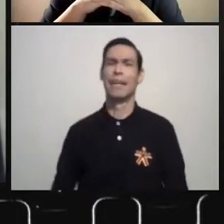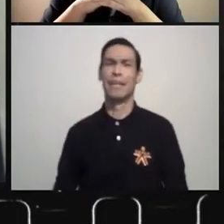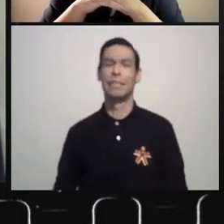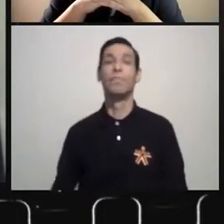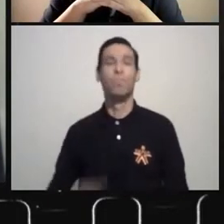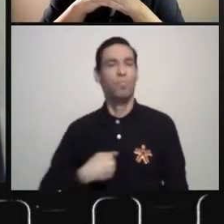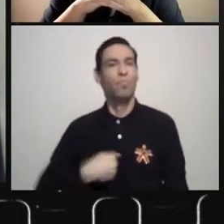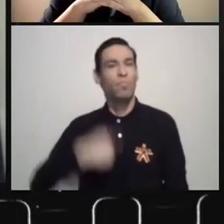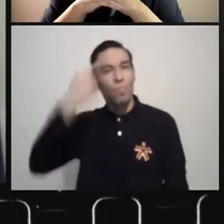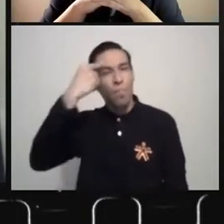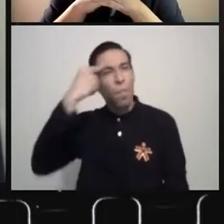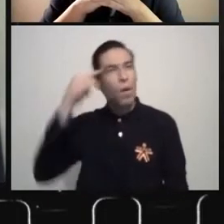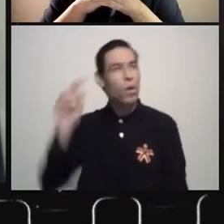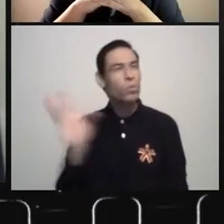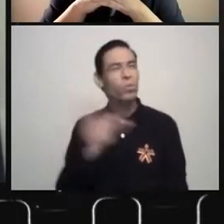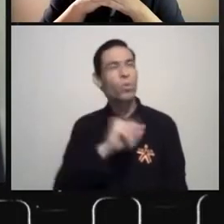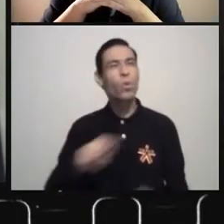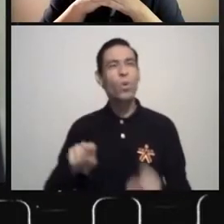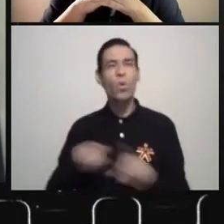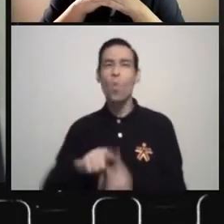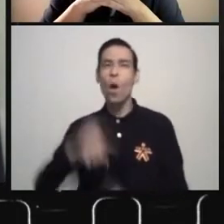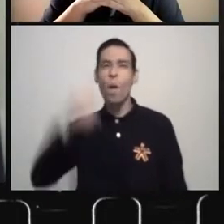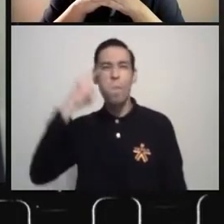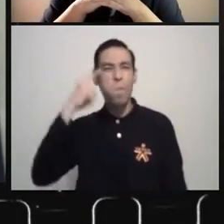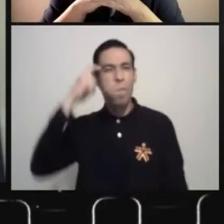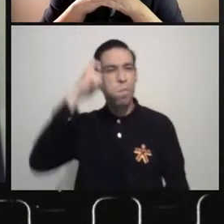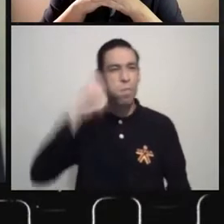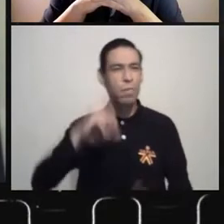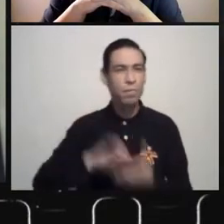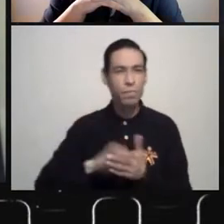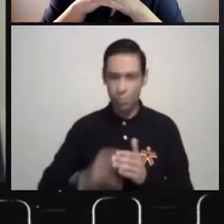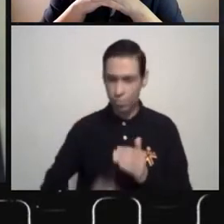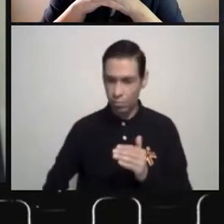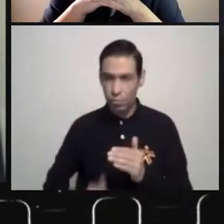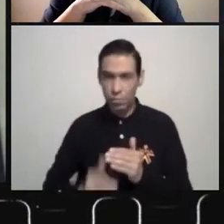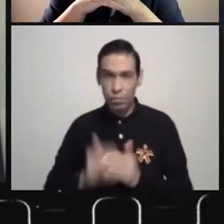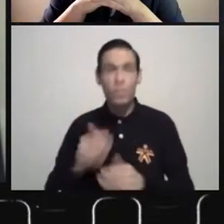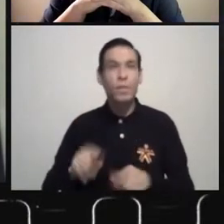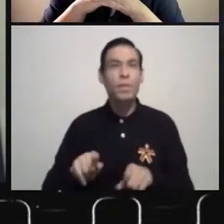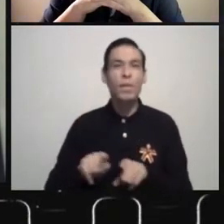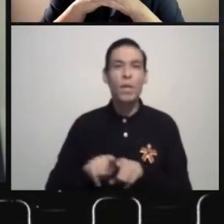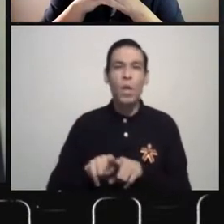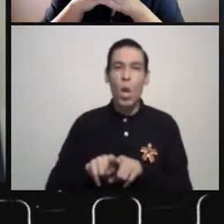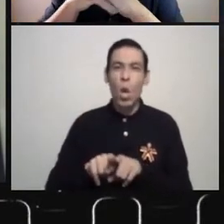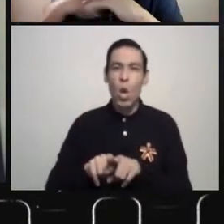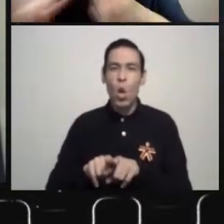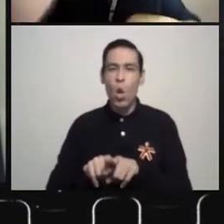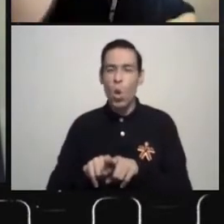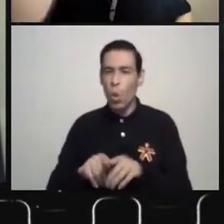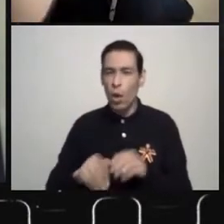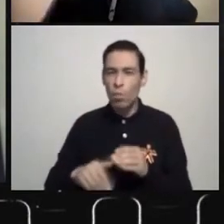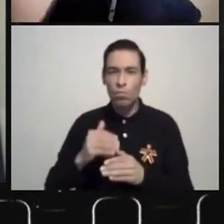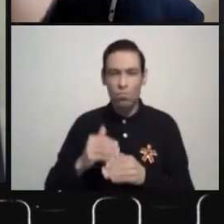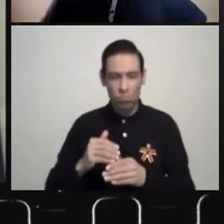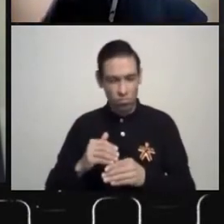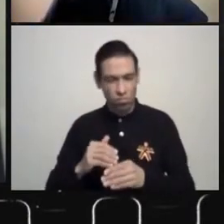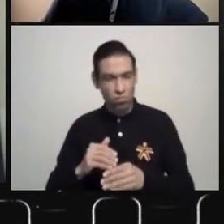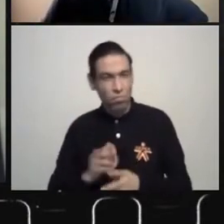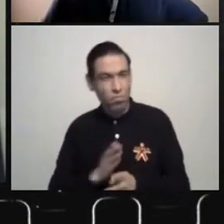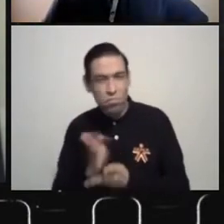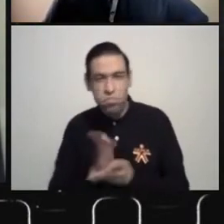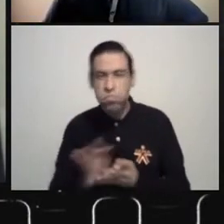retos, ahí es donde va formando uno precisamente el oficio, la carrera, el carácter